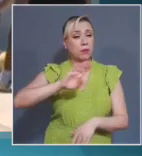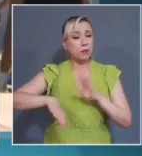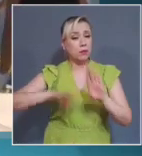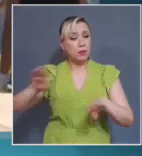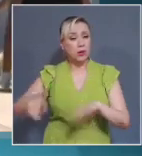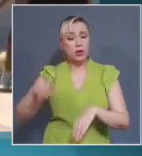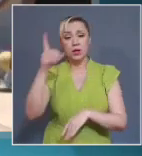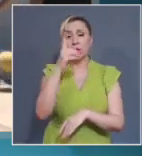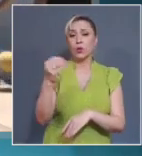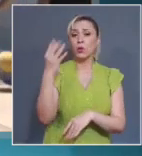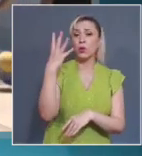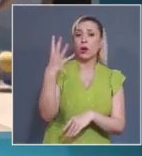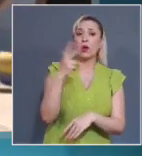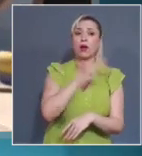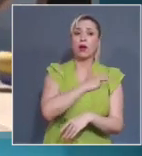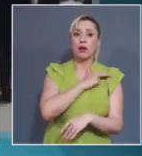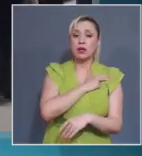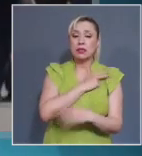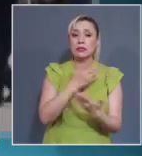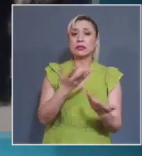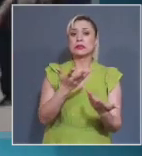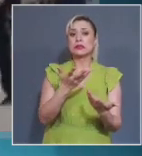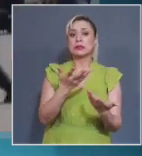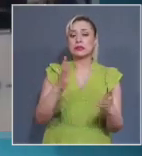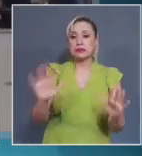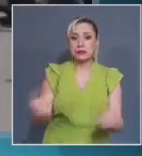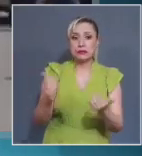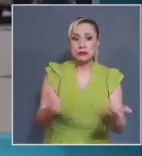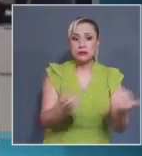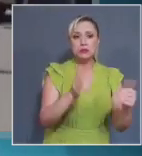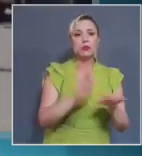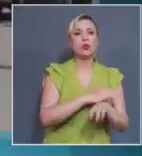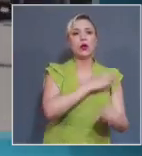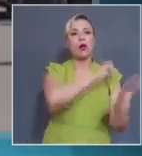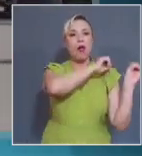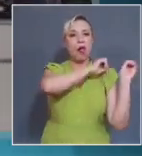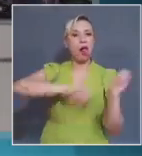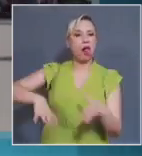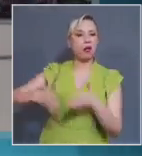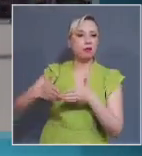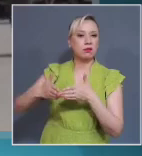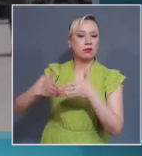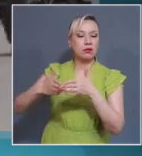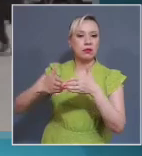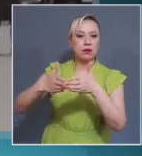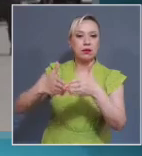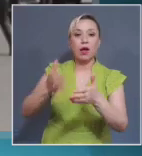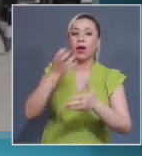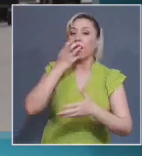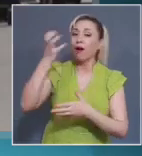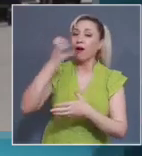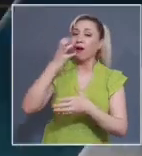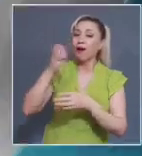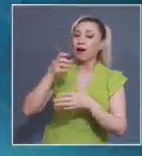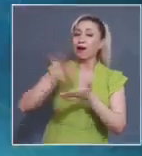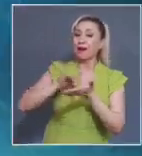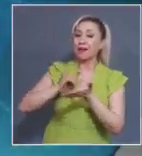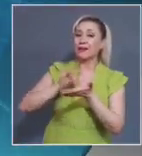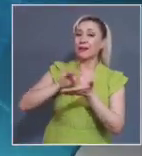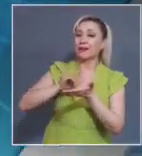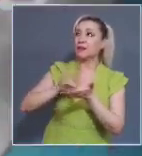rescatados. Se registró el abandono del capitán en un bote después de la primera llamada de socorro y rechazar la asistencia de la Guardia Costera.